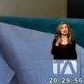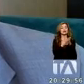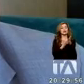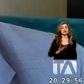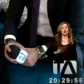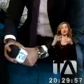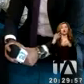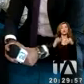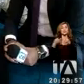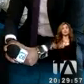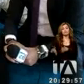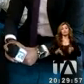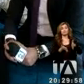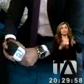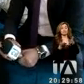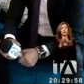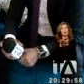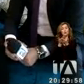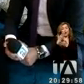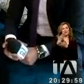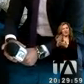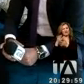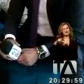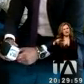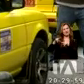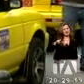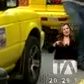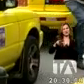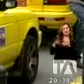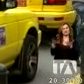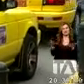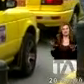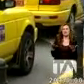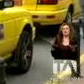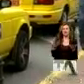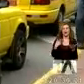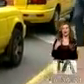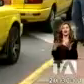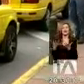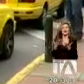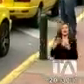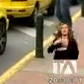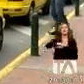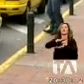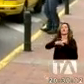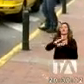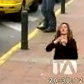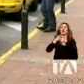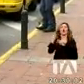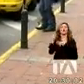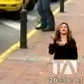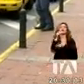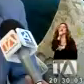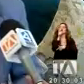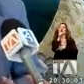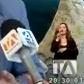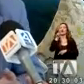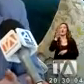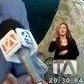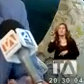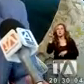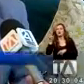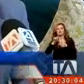en tanto cataloga la propuesta del taxismo como un capricho por intentar sacar del mercado a las plataformas virtuales. No